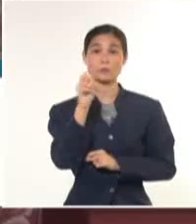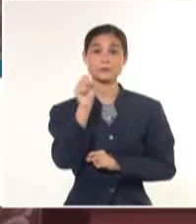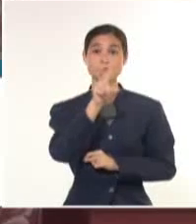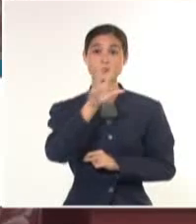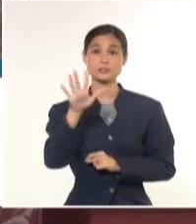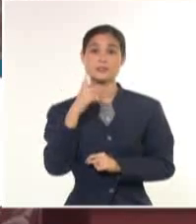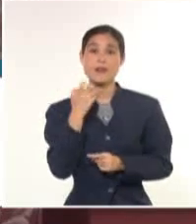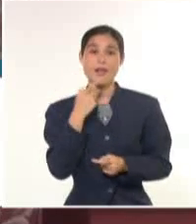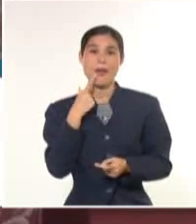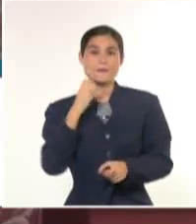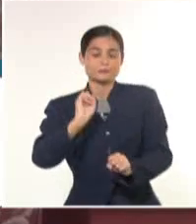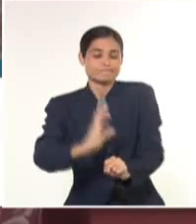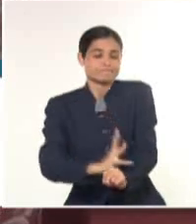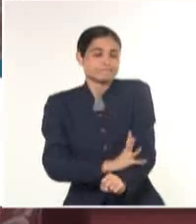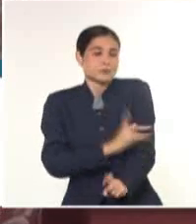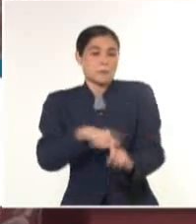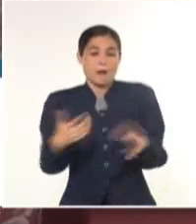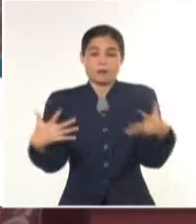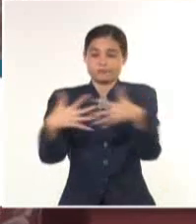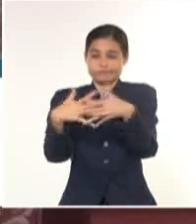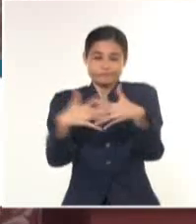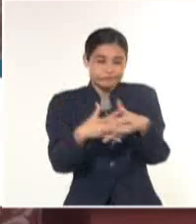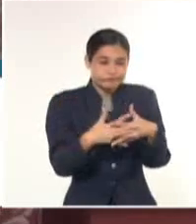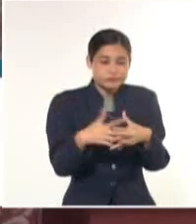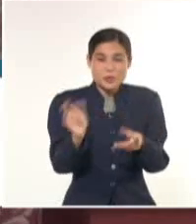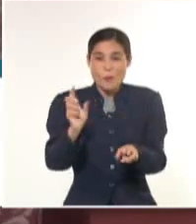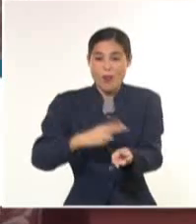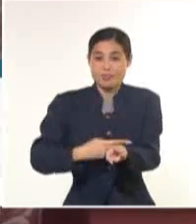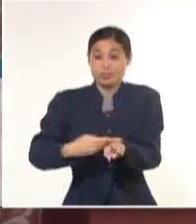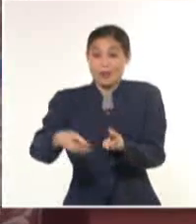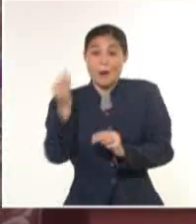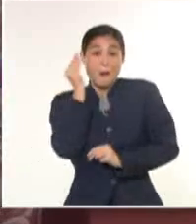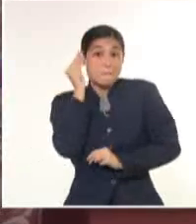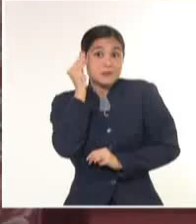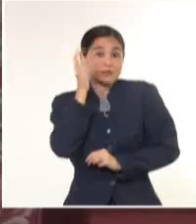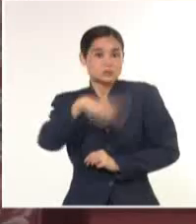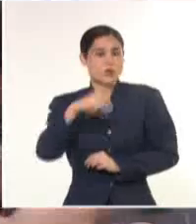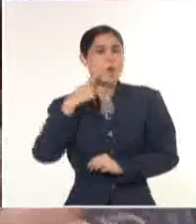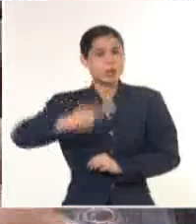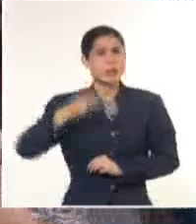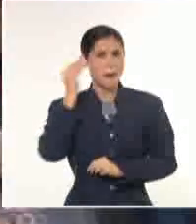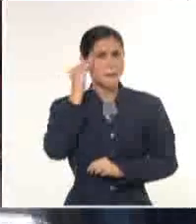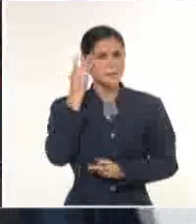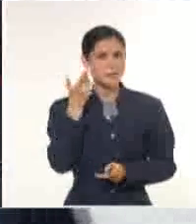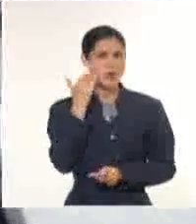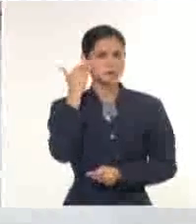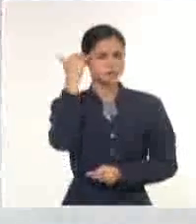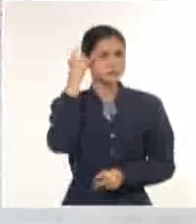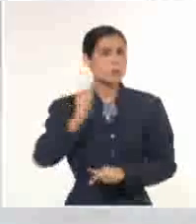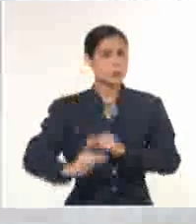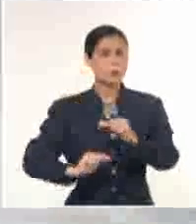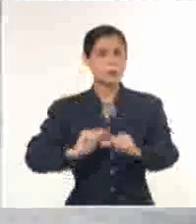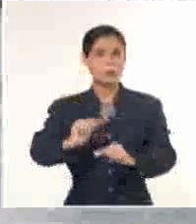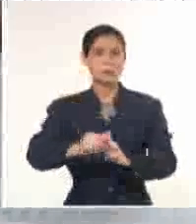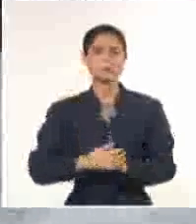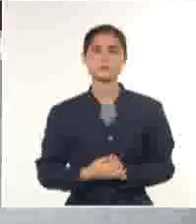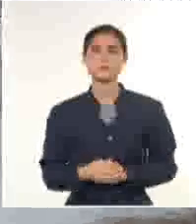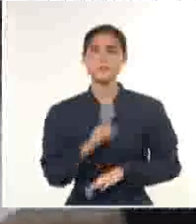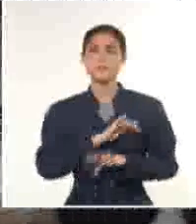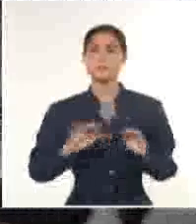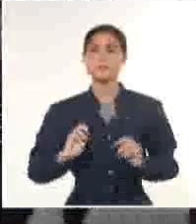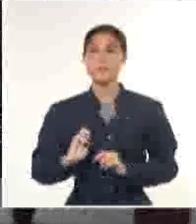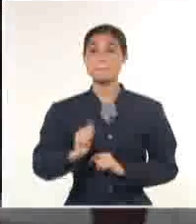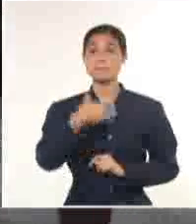las emociones, de los sentimientos. Estoy segura que todos aquí hoy hemos aprendido un poquitico más. Durante el ameno diálogo, el presidente